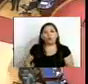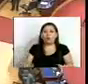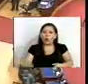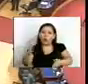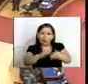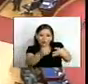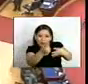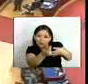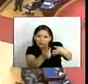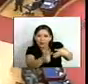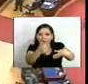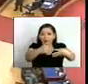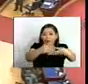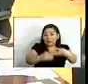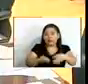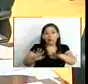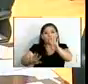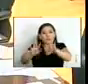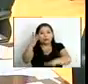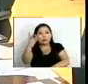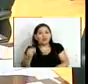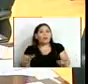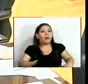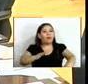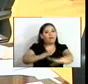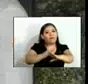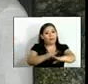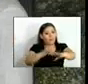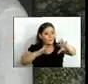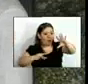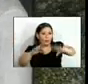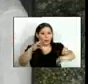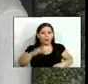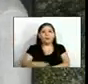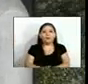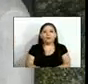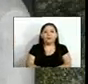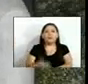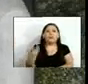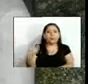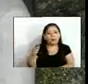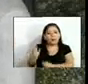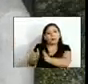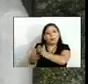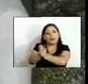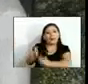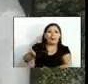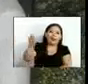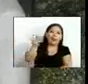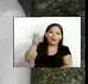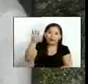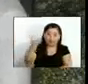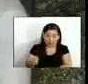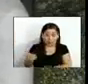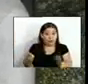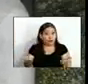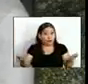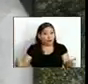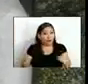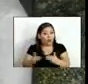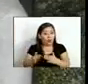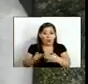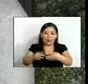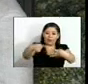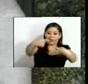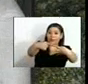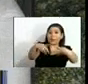por 15 días y disminuir la propagación del virus. Nosotros hemos solicitado eso desde el primer día. Incluso el primer